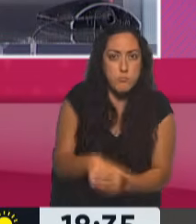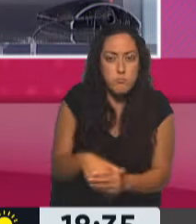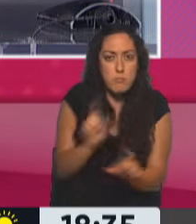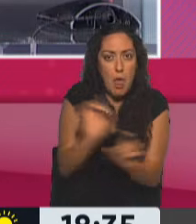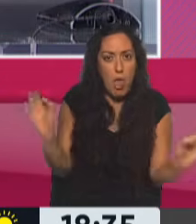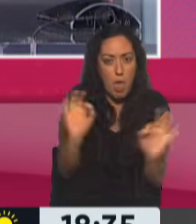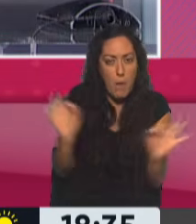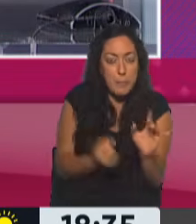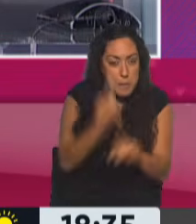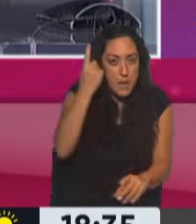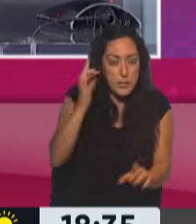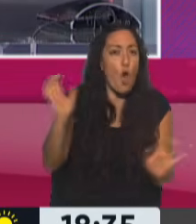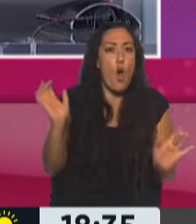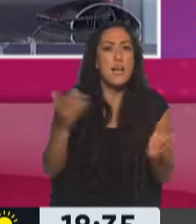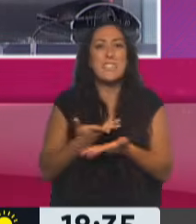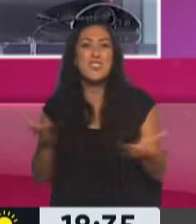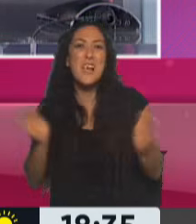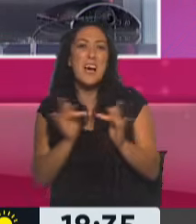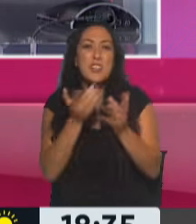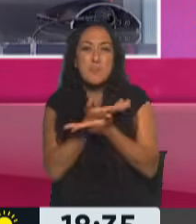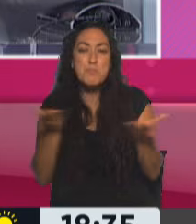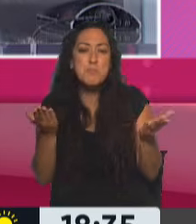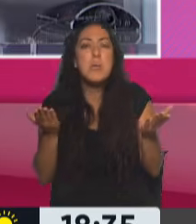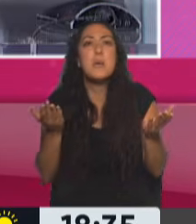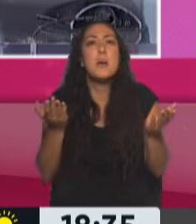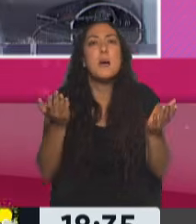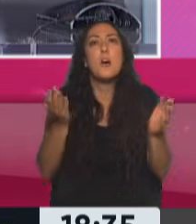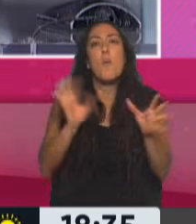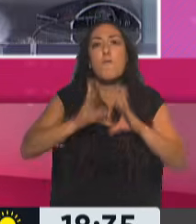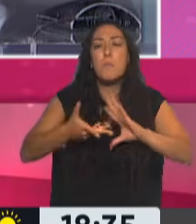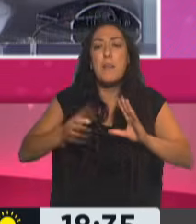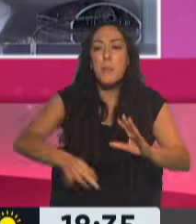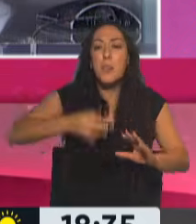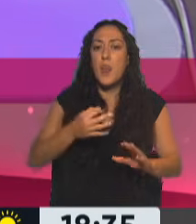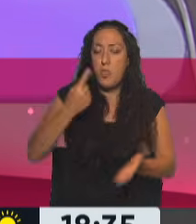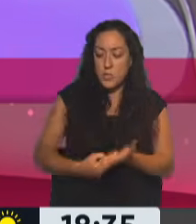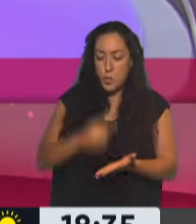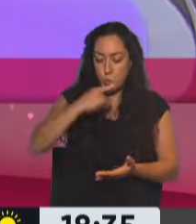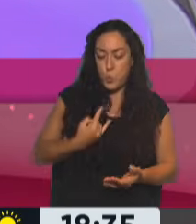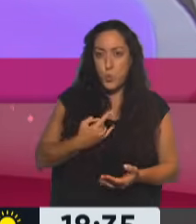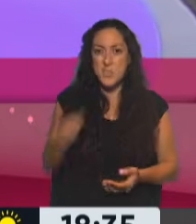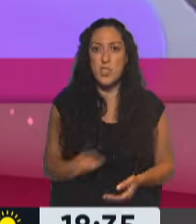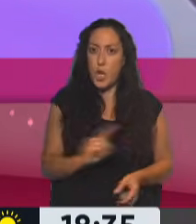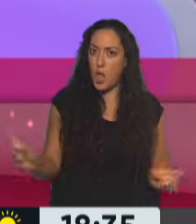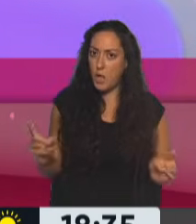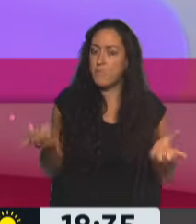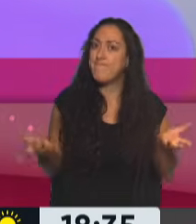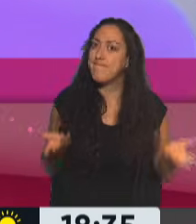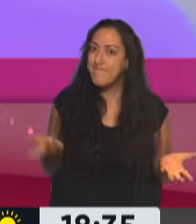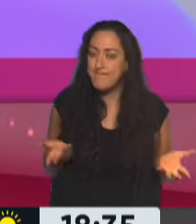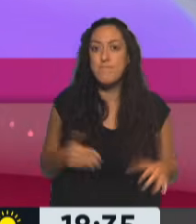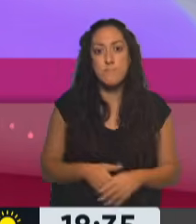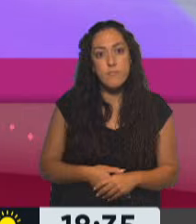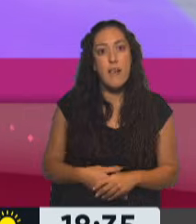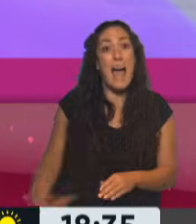estos teléfonos y estas redes sociales está construyendo una nueva forma de vida autónoma. Sergio, bueno, en ese sentido preguntarte, porque hablábamos fuera